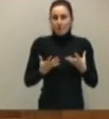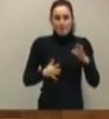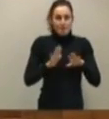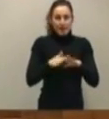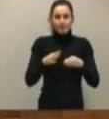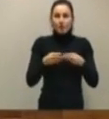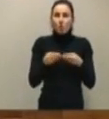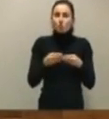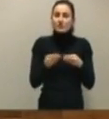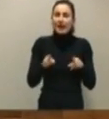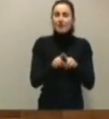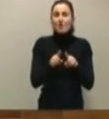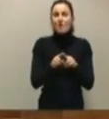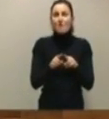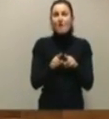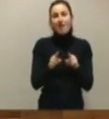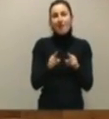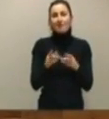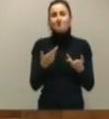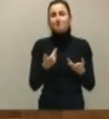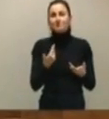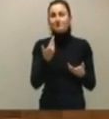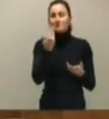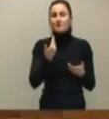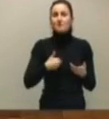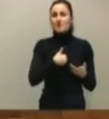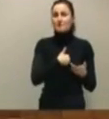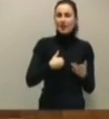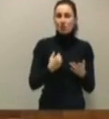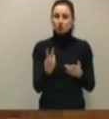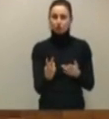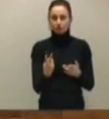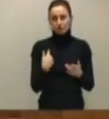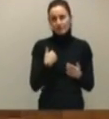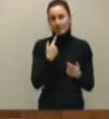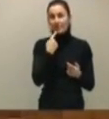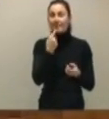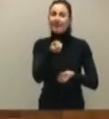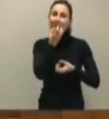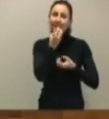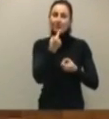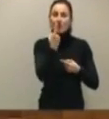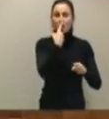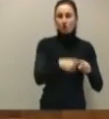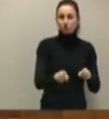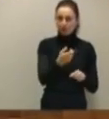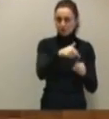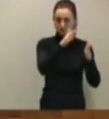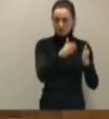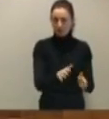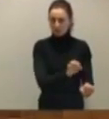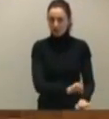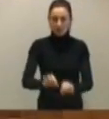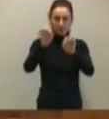en definitiva, a usar nuevamente la doble moral delante de todos los asturianos y decir ahora, cara a los medios de comunicación, una cosa